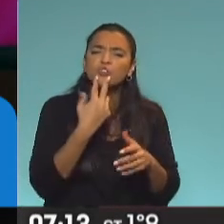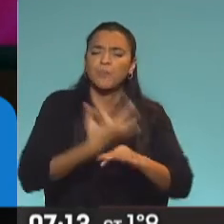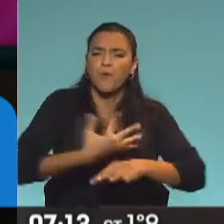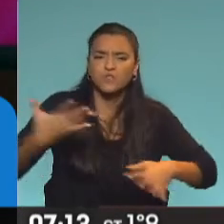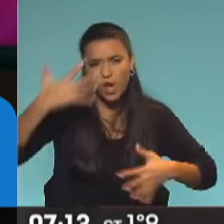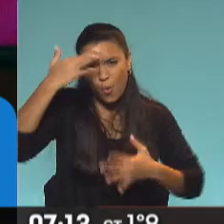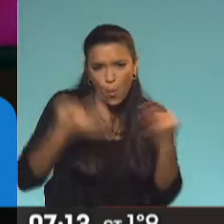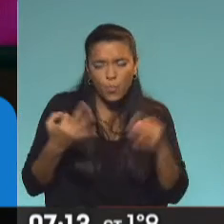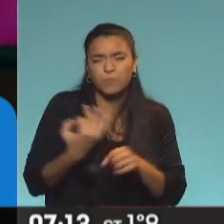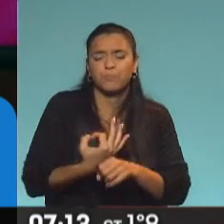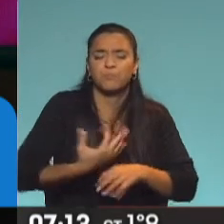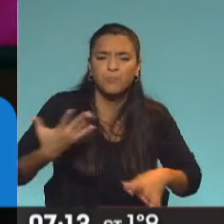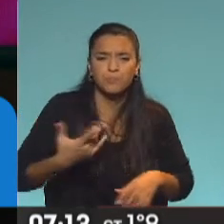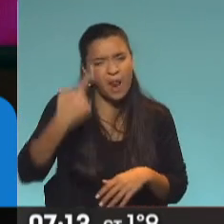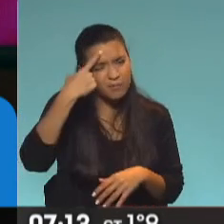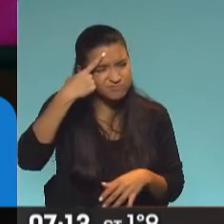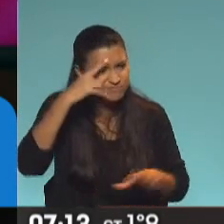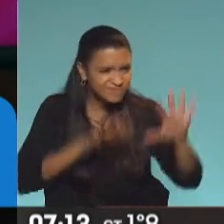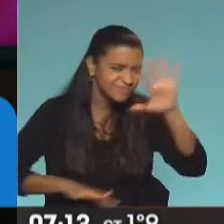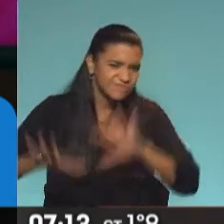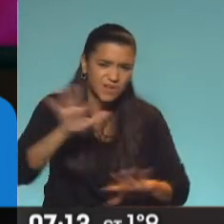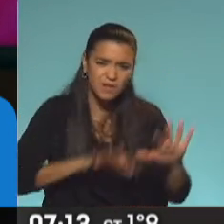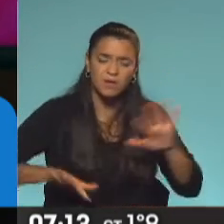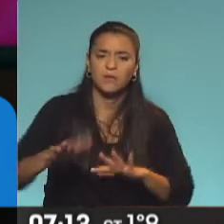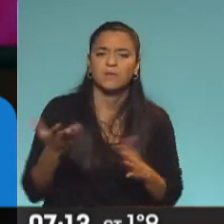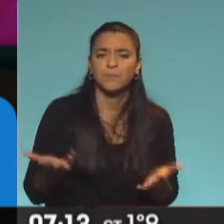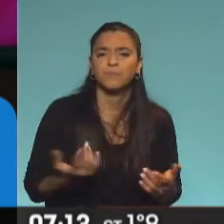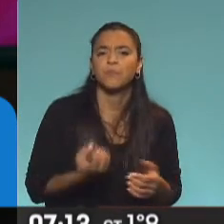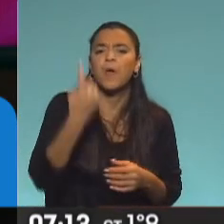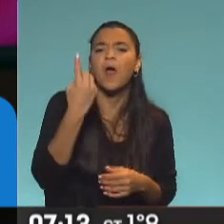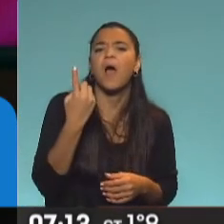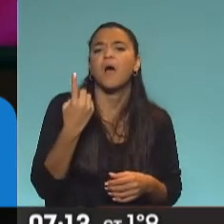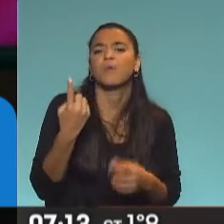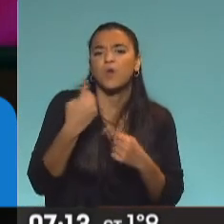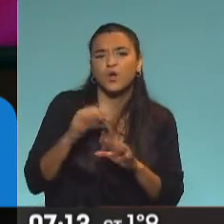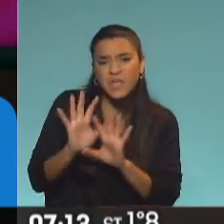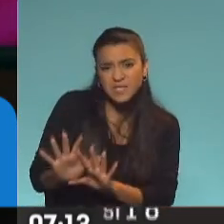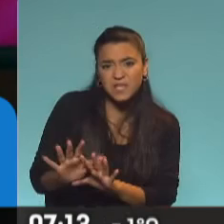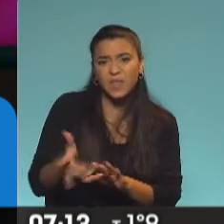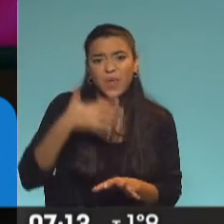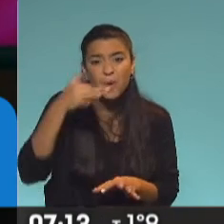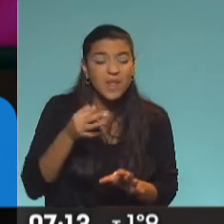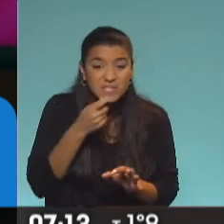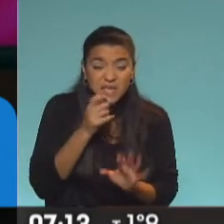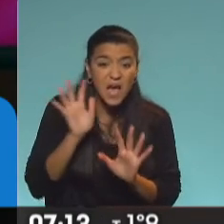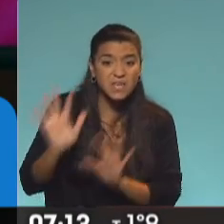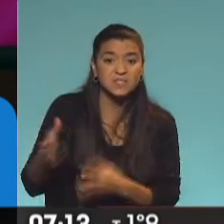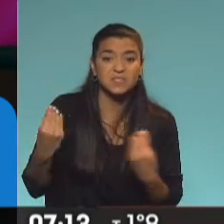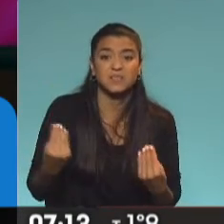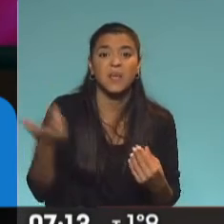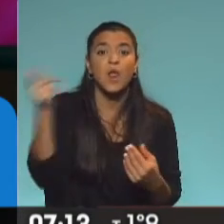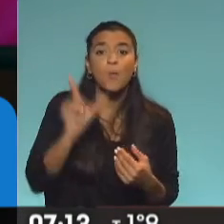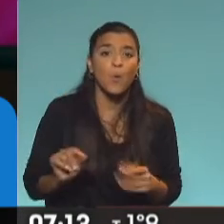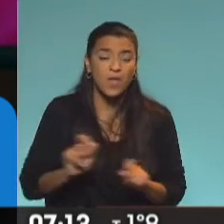para pensar, para cranear, para complotar para una cosa de esta naturaleza, y la verdad es que si fuera así, no habría